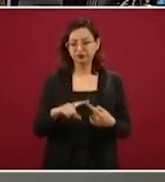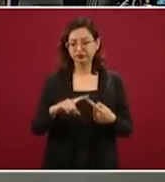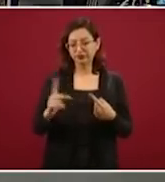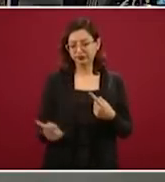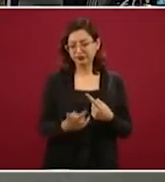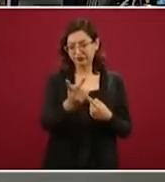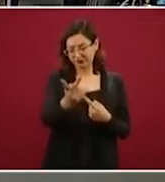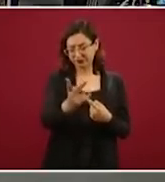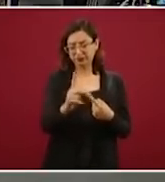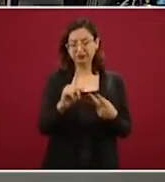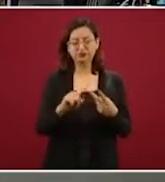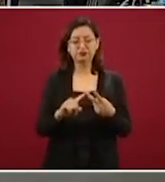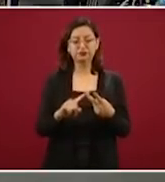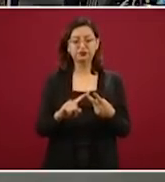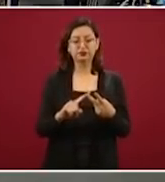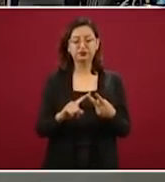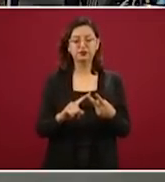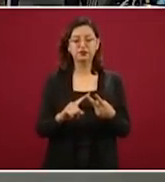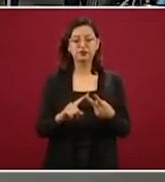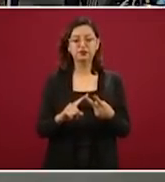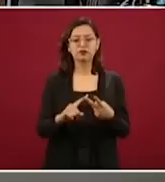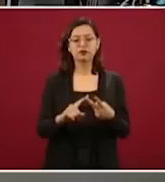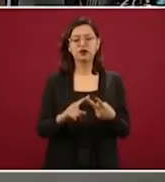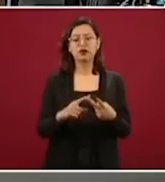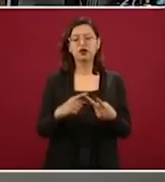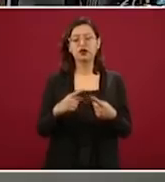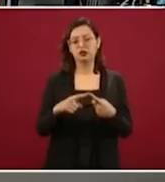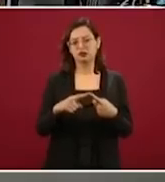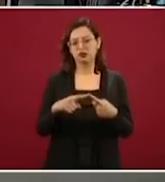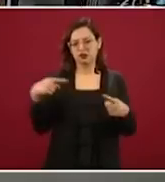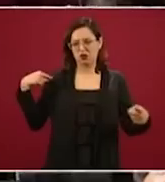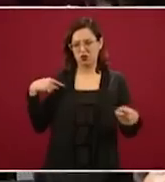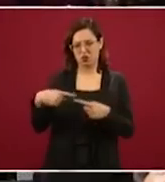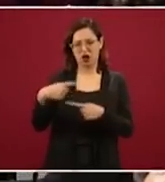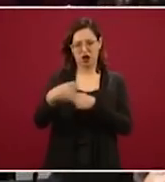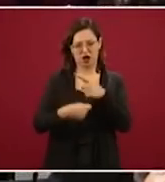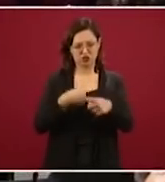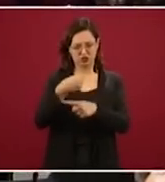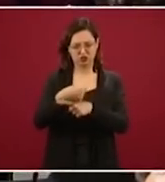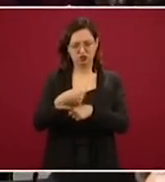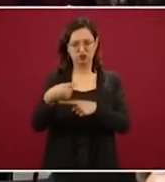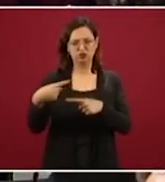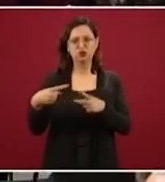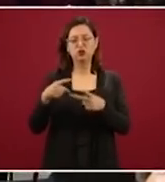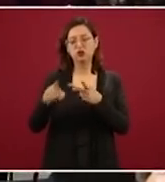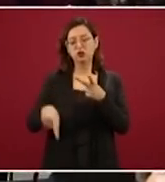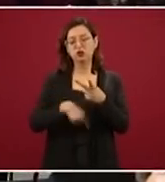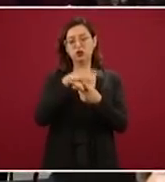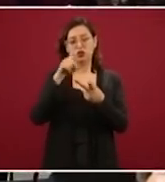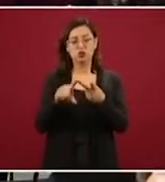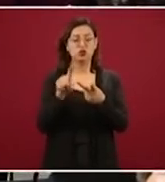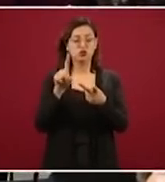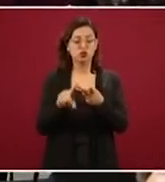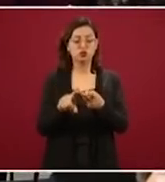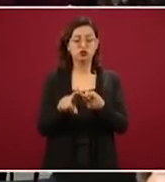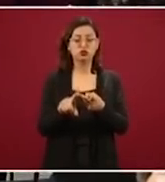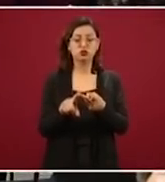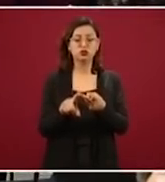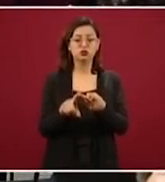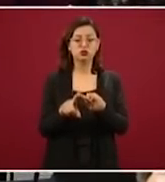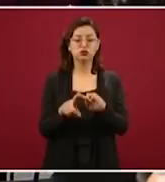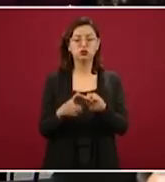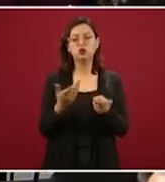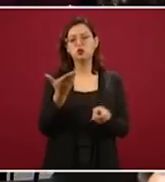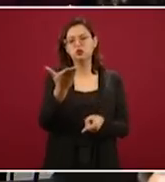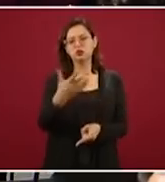primera pregunta a lo largo del año. Y dos, ¿cuál es la valoración que usted tiene precisamente de